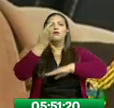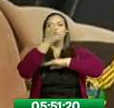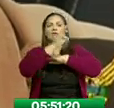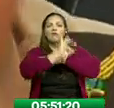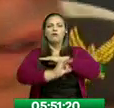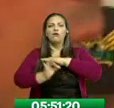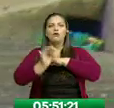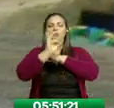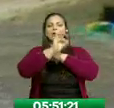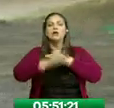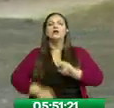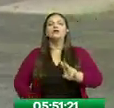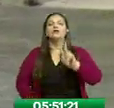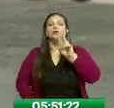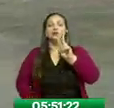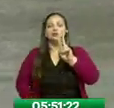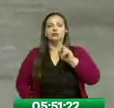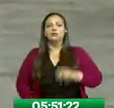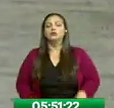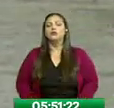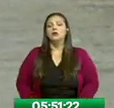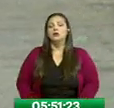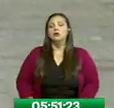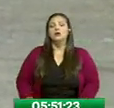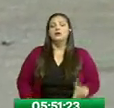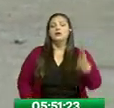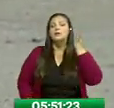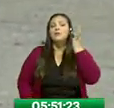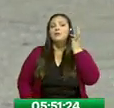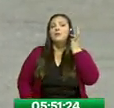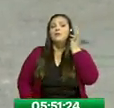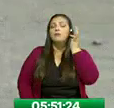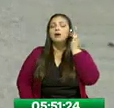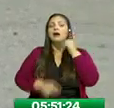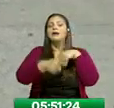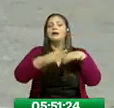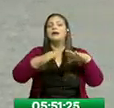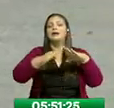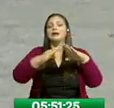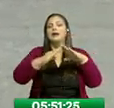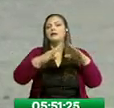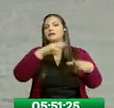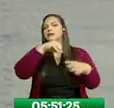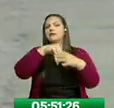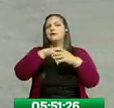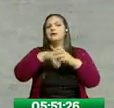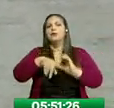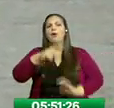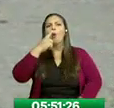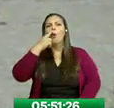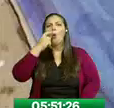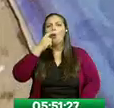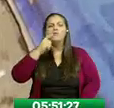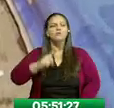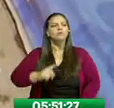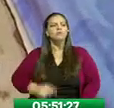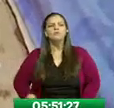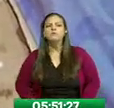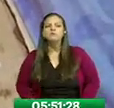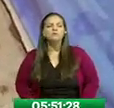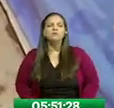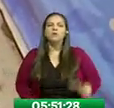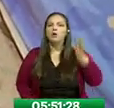de Guayaquil. Tenían conocimiento de que en su interior se encontraba un ciudadano quien minutos antes